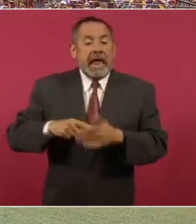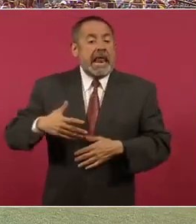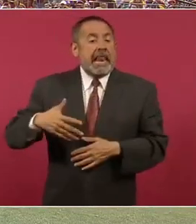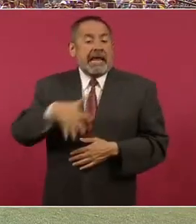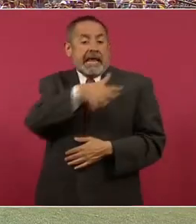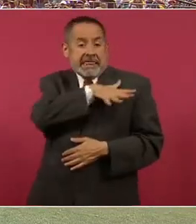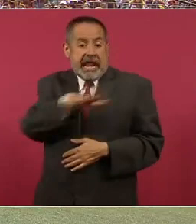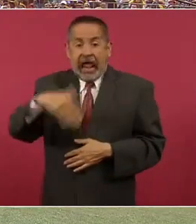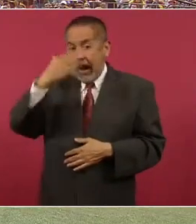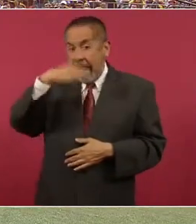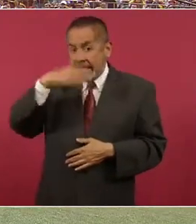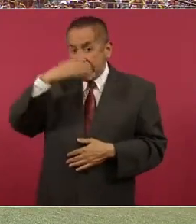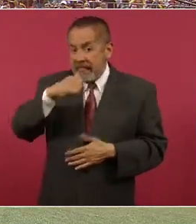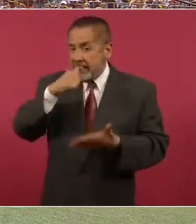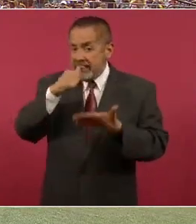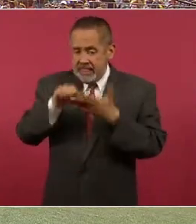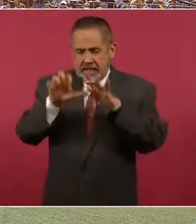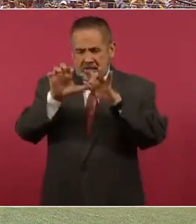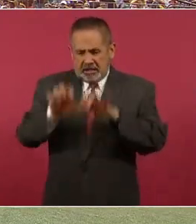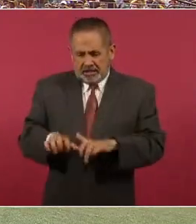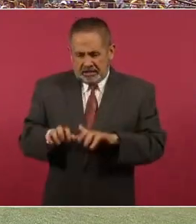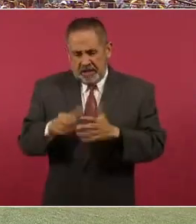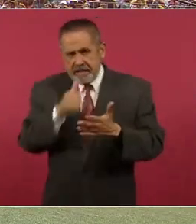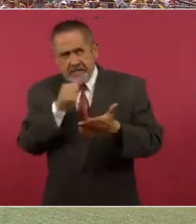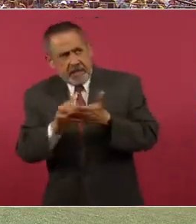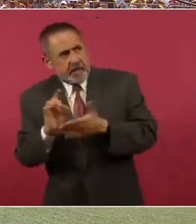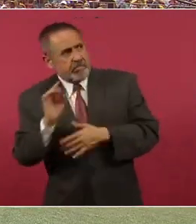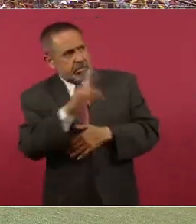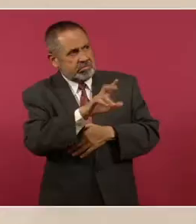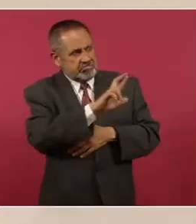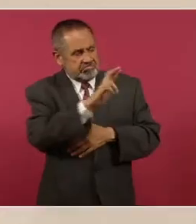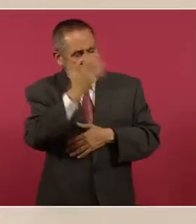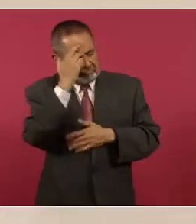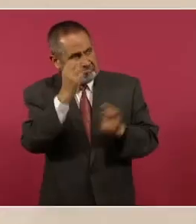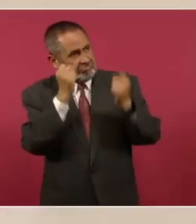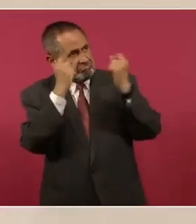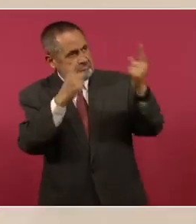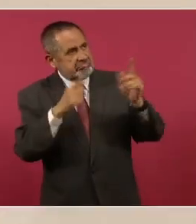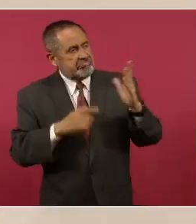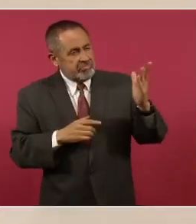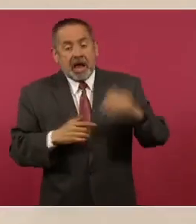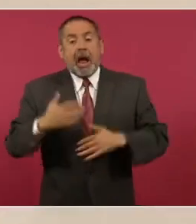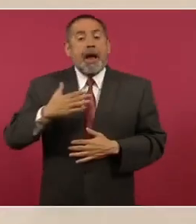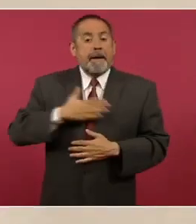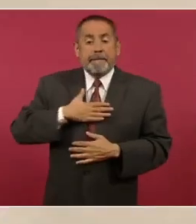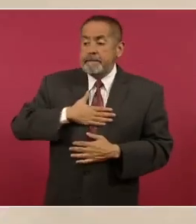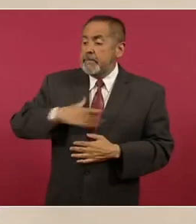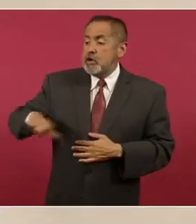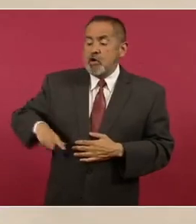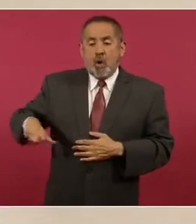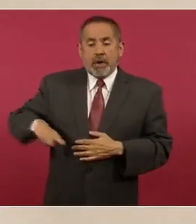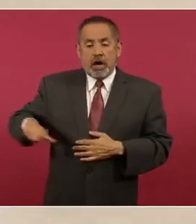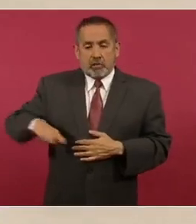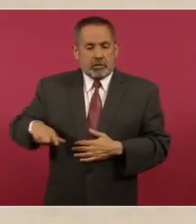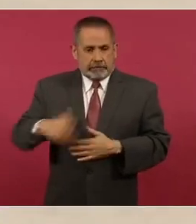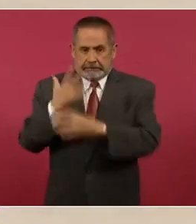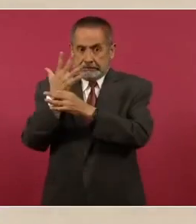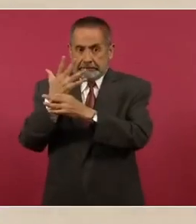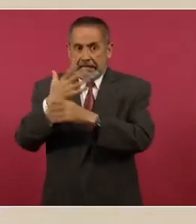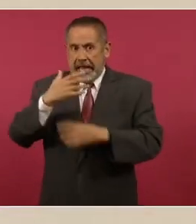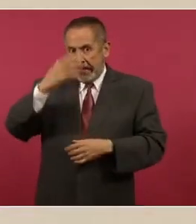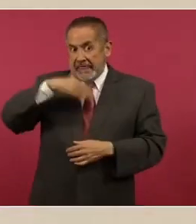Cárdenas le reconoce: mi gobierno, escribió el